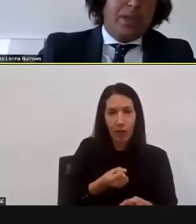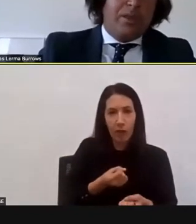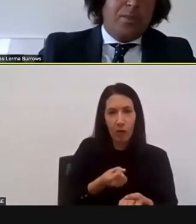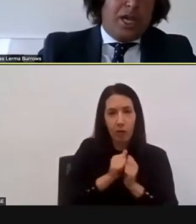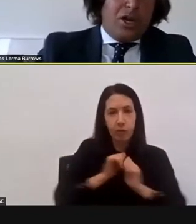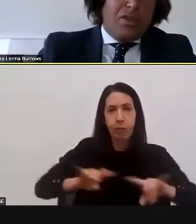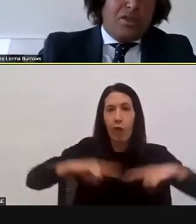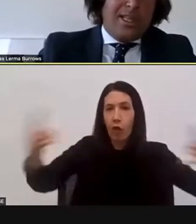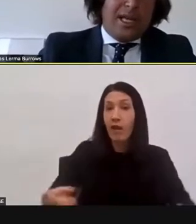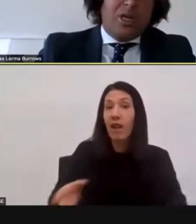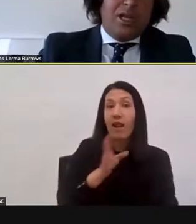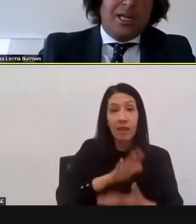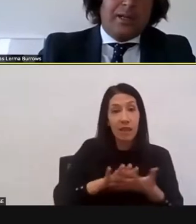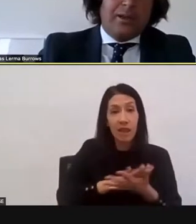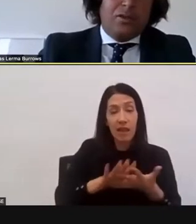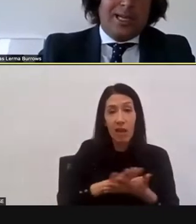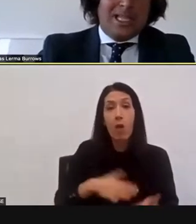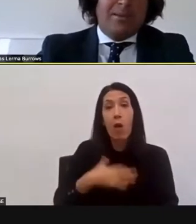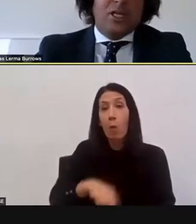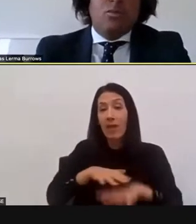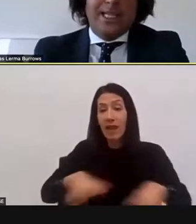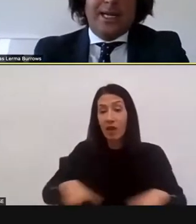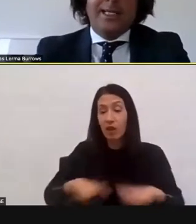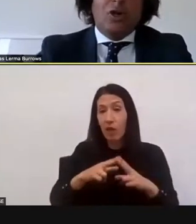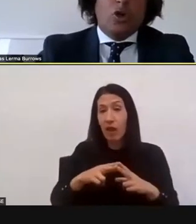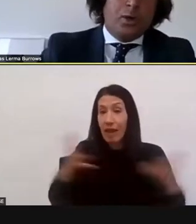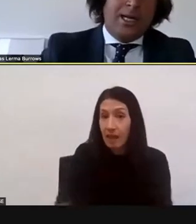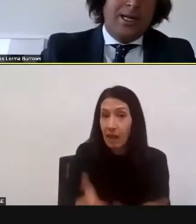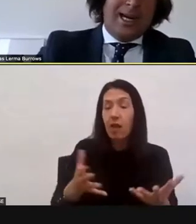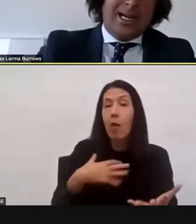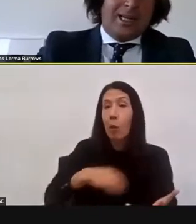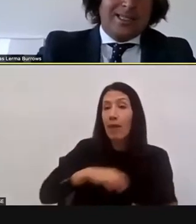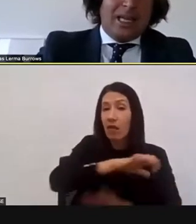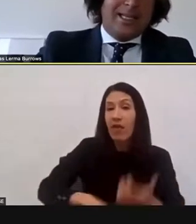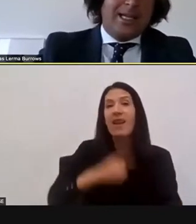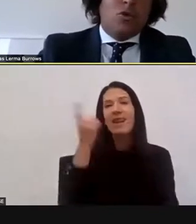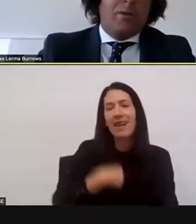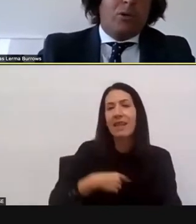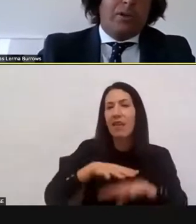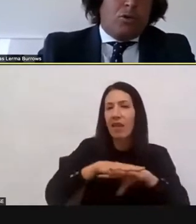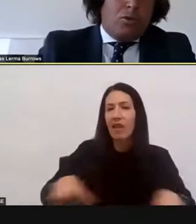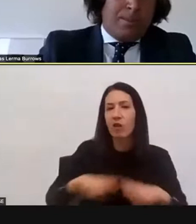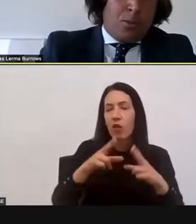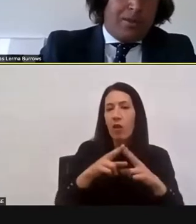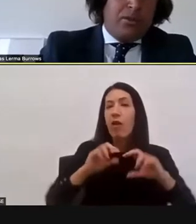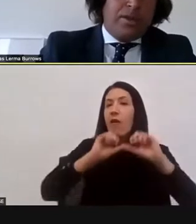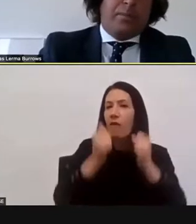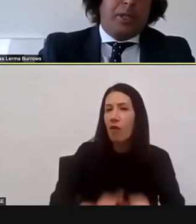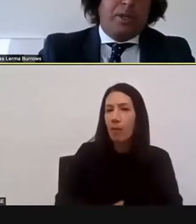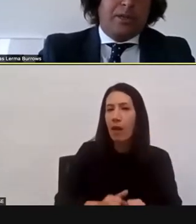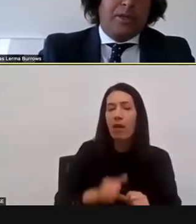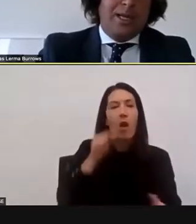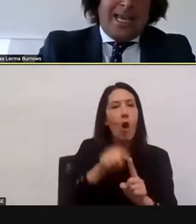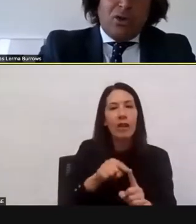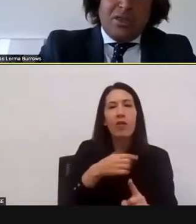al principio, quien hoy incita a la violencia en las redes sociales sabe que su mensaje se incorpora a las redes telemáticas con una vocación de